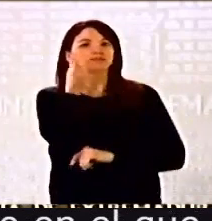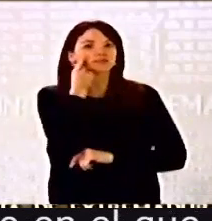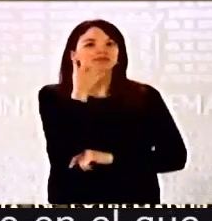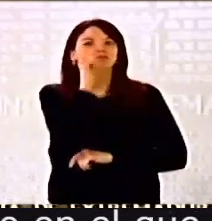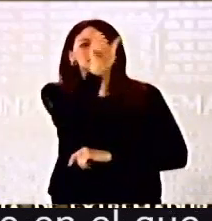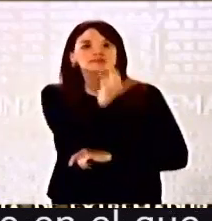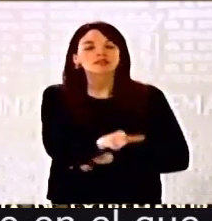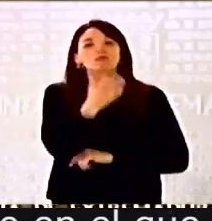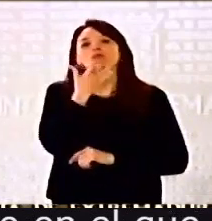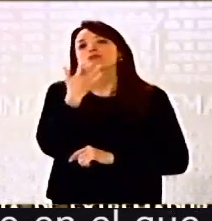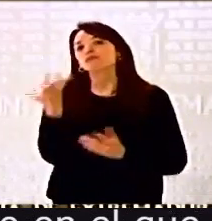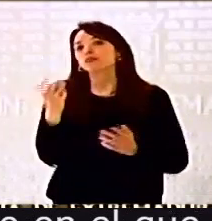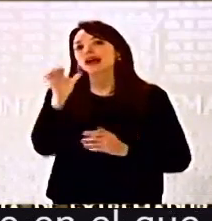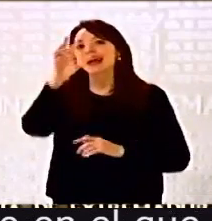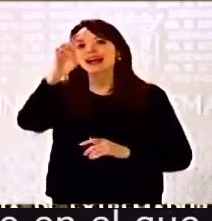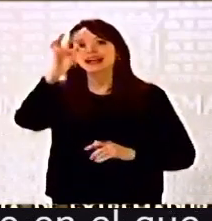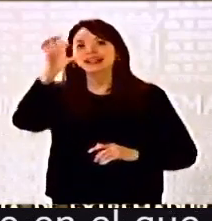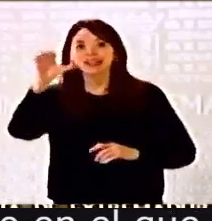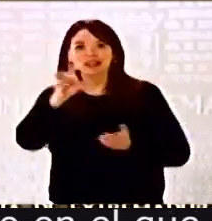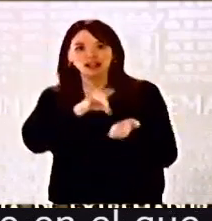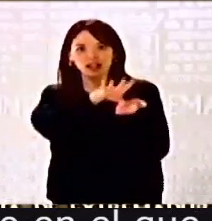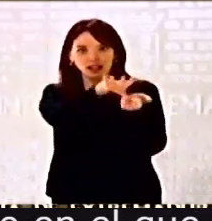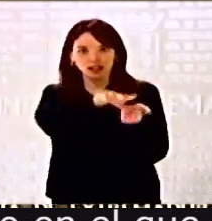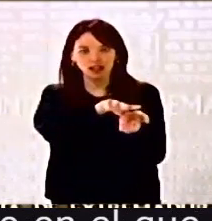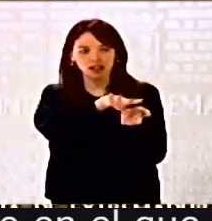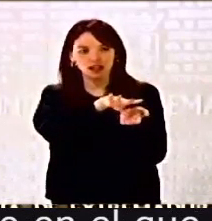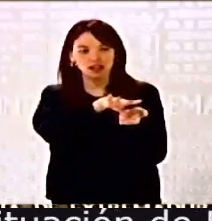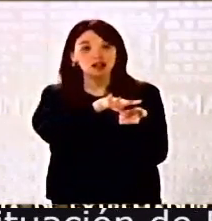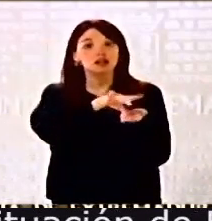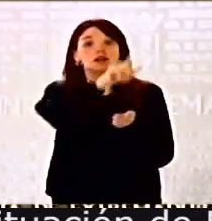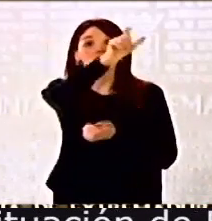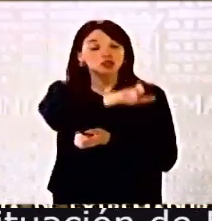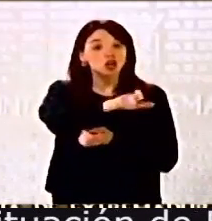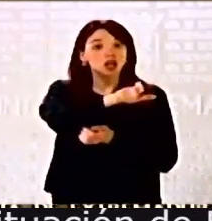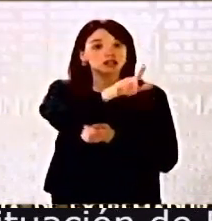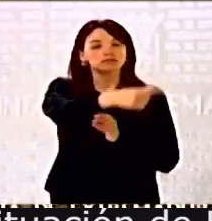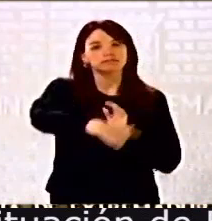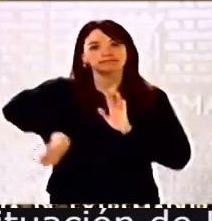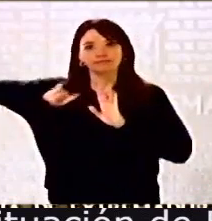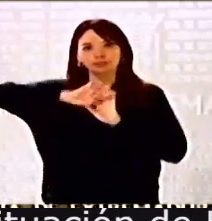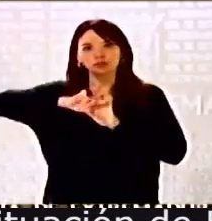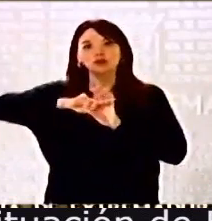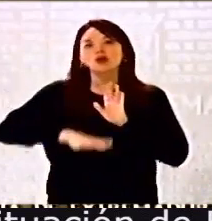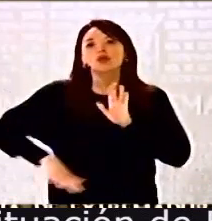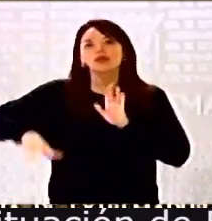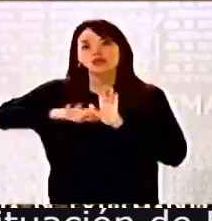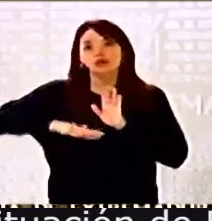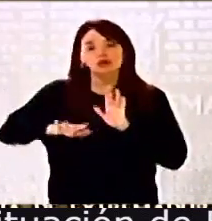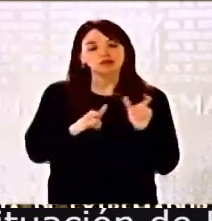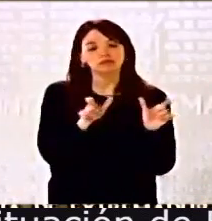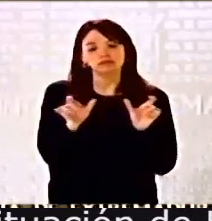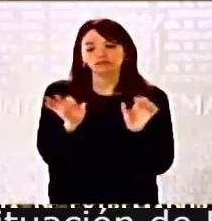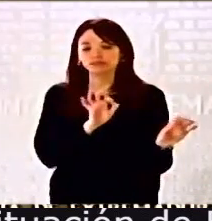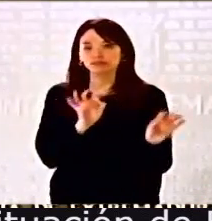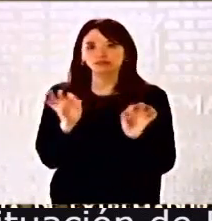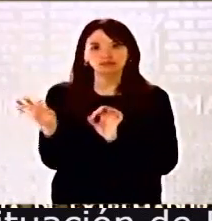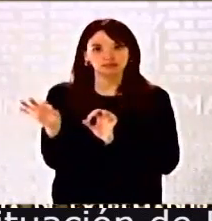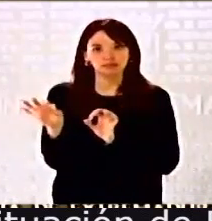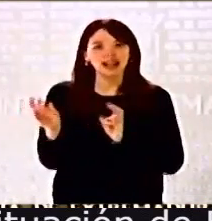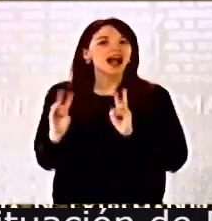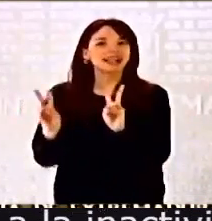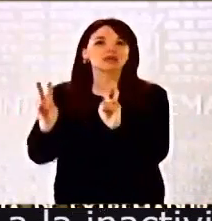de ERTE, los cataloga y los ubica en la casilla correspondiente a la inactividad. Por eso detectamos